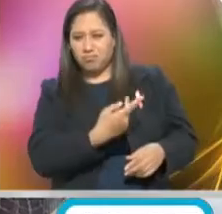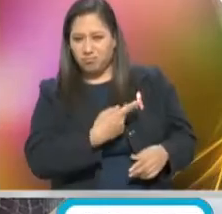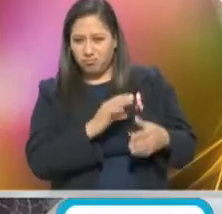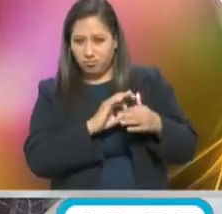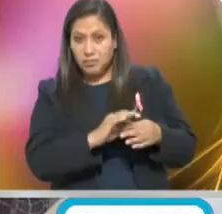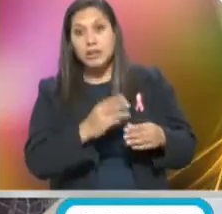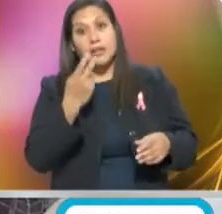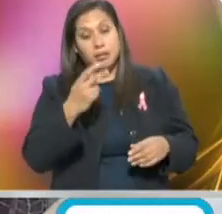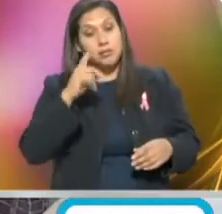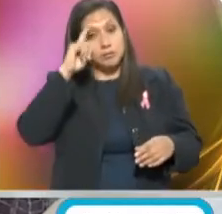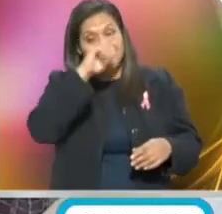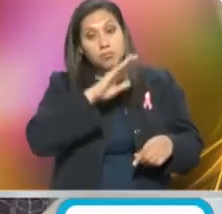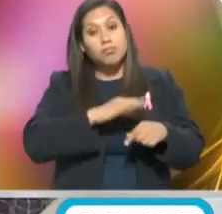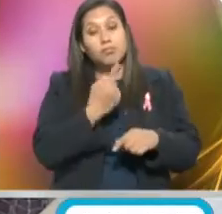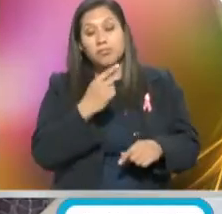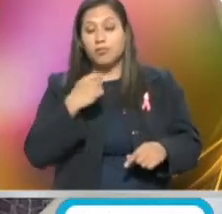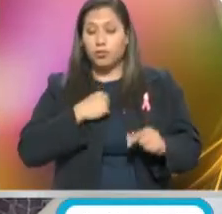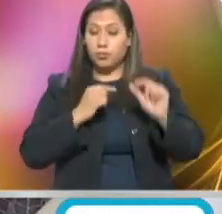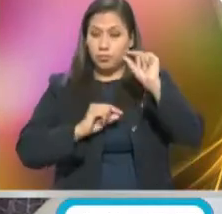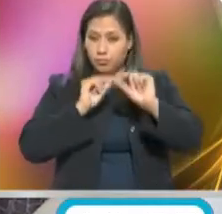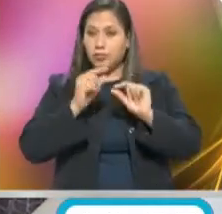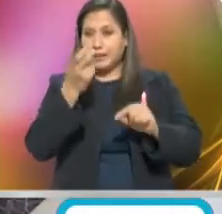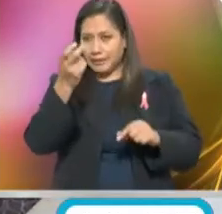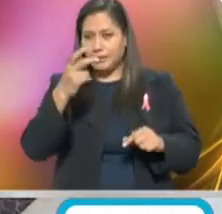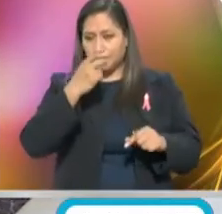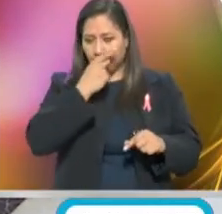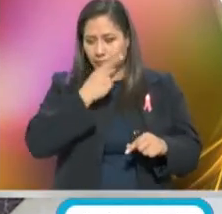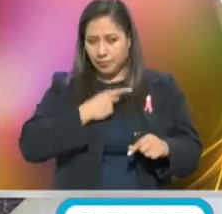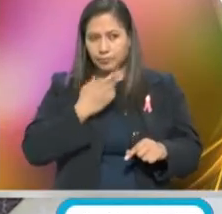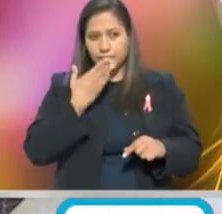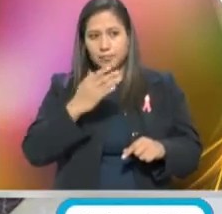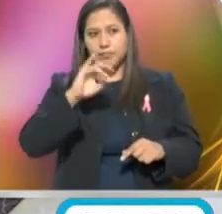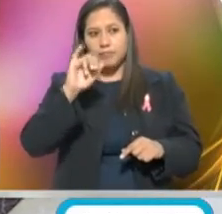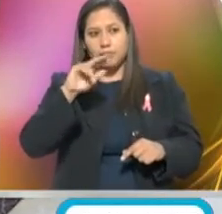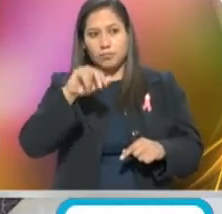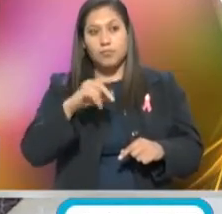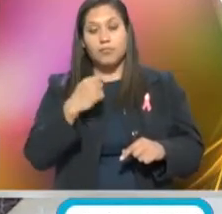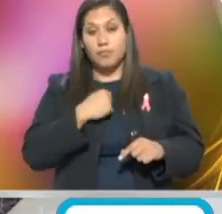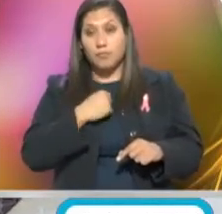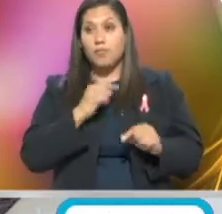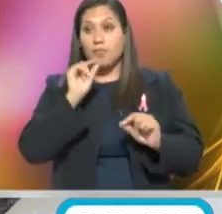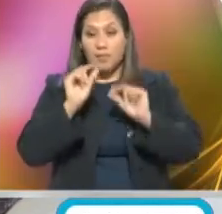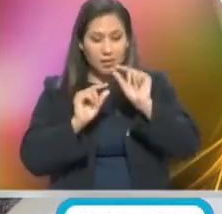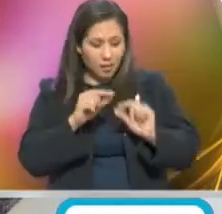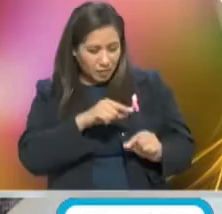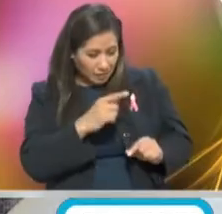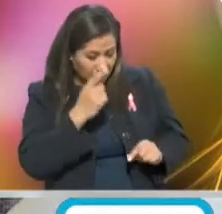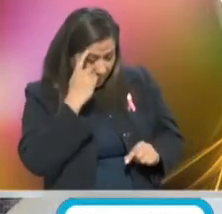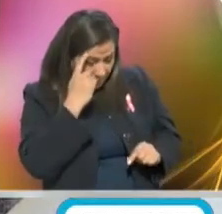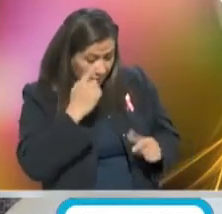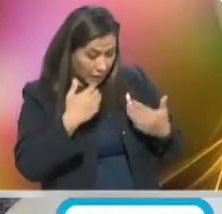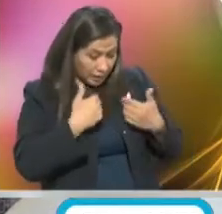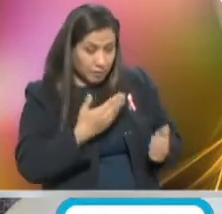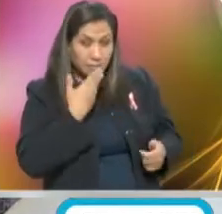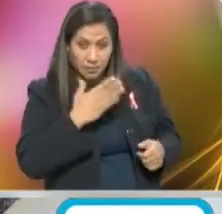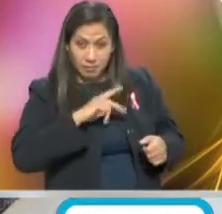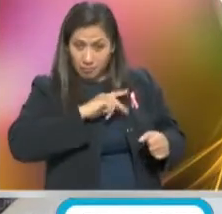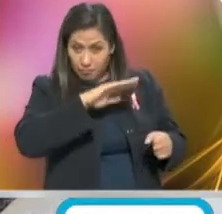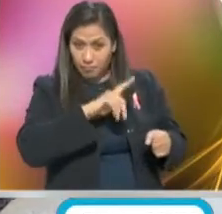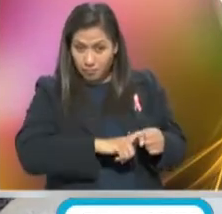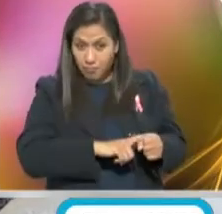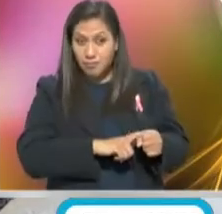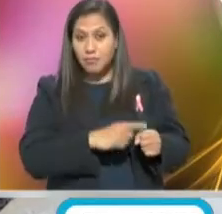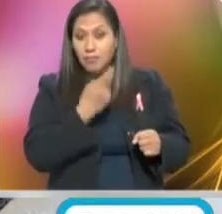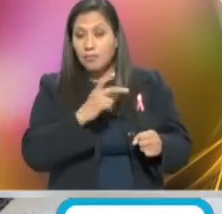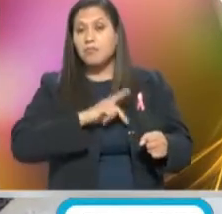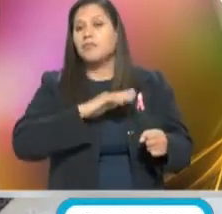porque además en la medida en la que nosotros, y me encantó como lo decías al principio, Juan, en la medida en la que nosotros entendamos bien a nuestra mascota, en esa